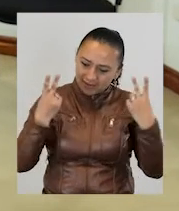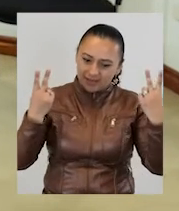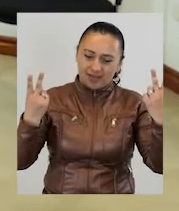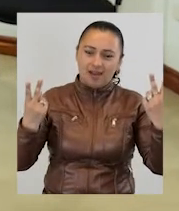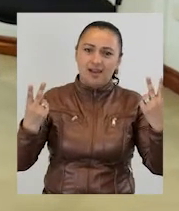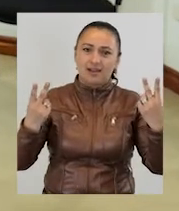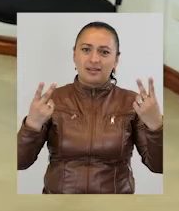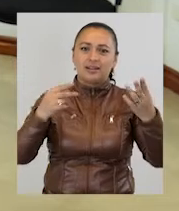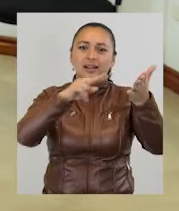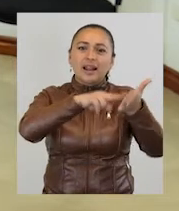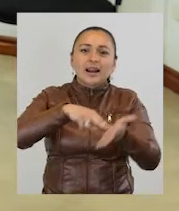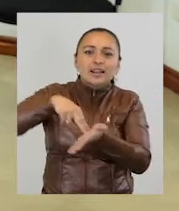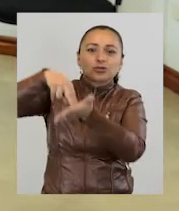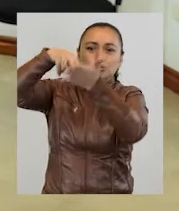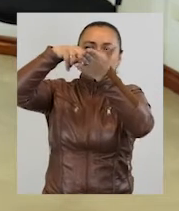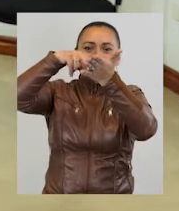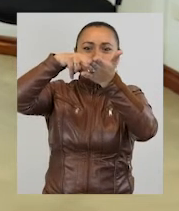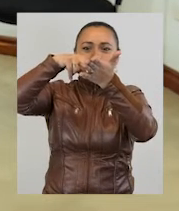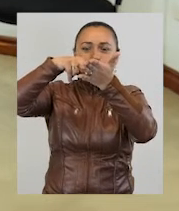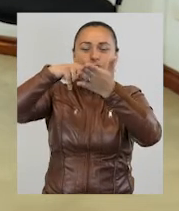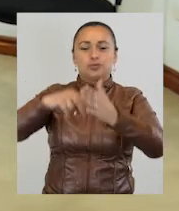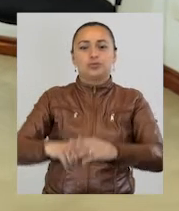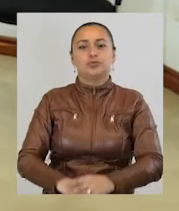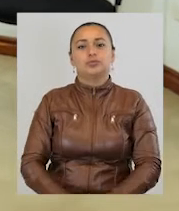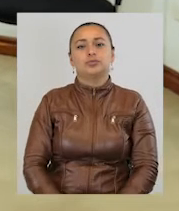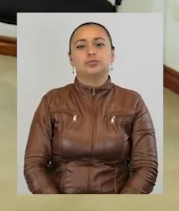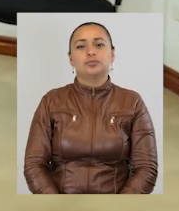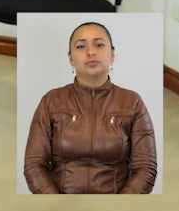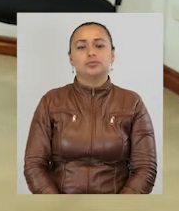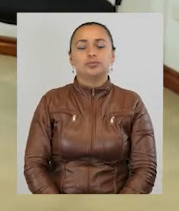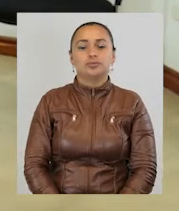vida, en la Pascua, en la resurrección.